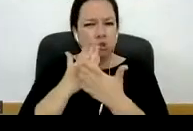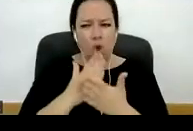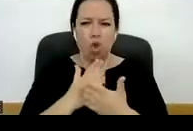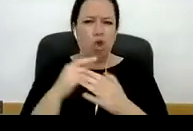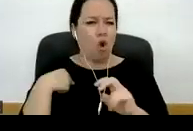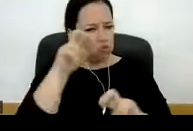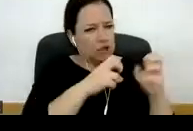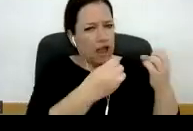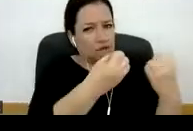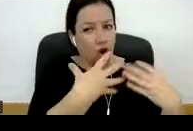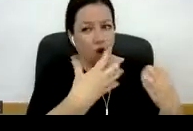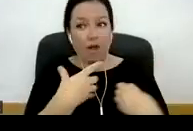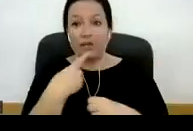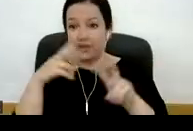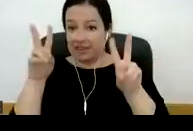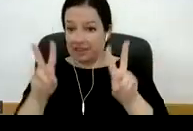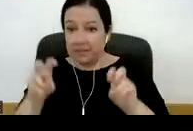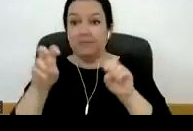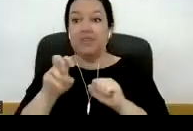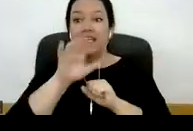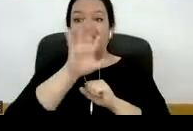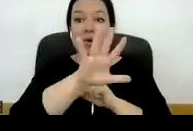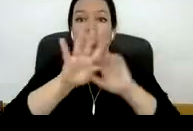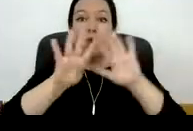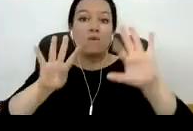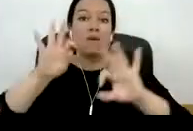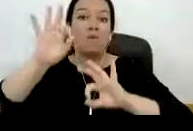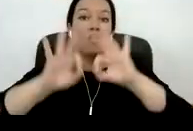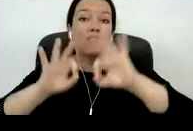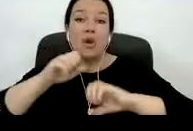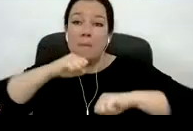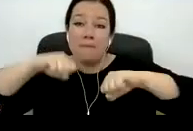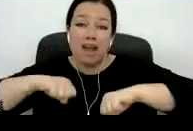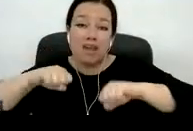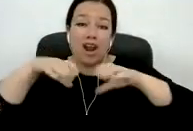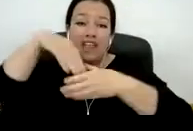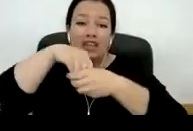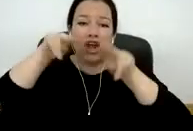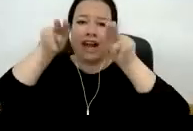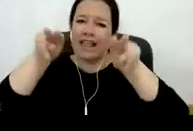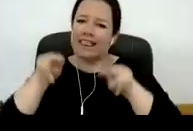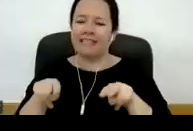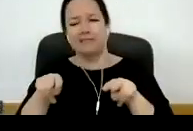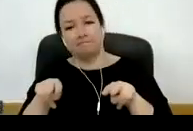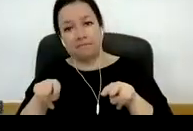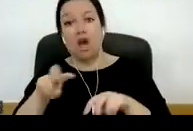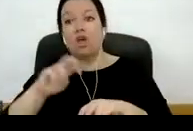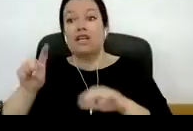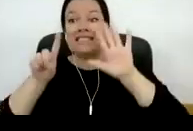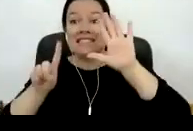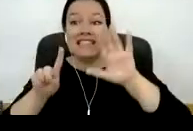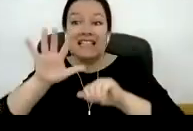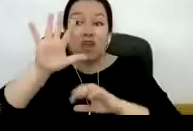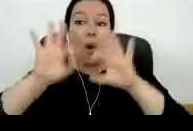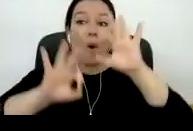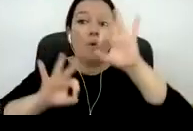consultar, pues hablan fundamentalmente de hasta un 59% de los ancianos que viven en residencias, un 65% de los ingresados en los centros